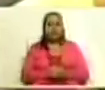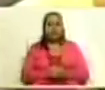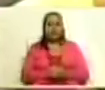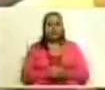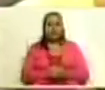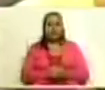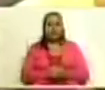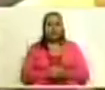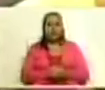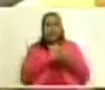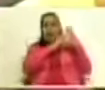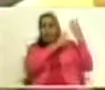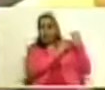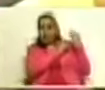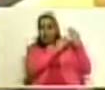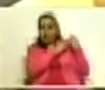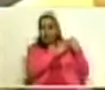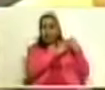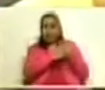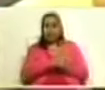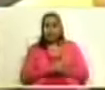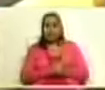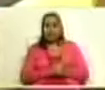de la esperanza,